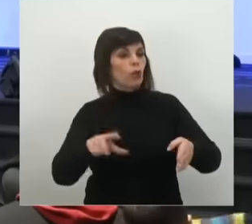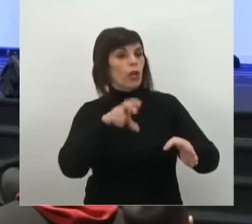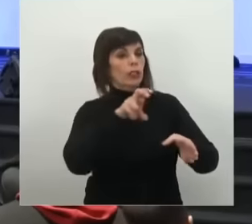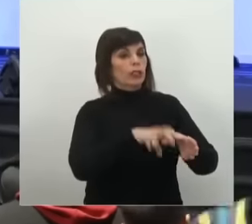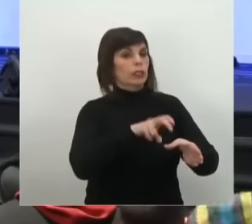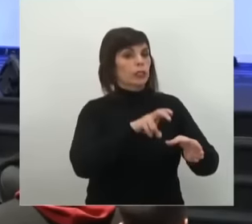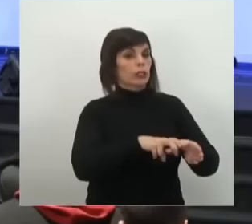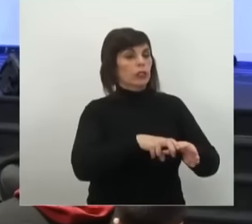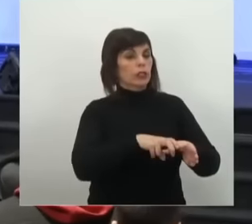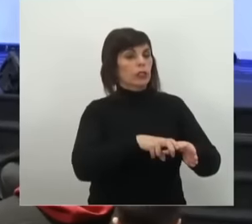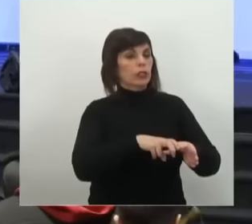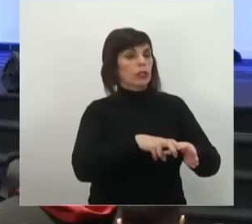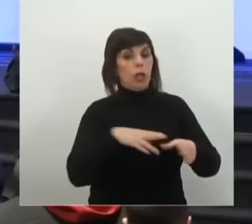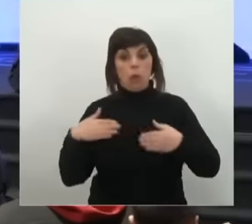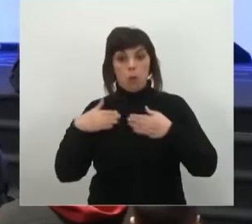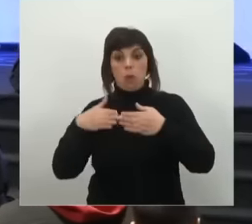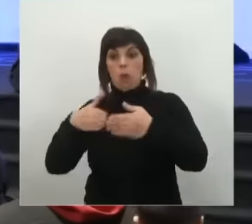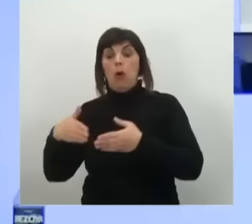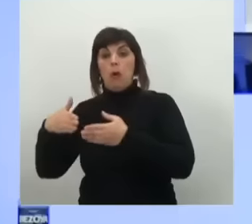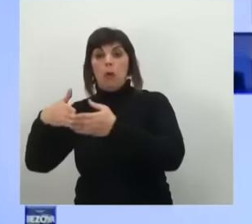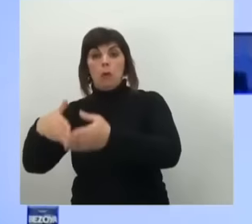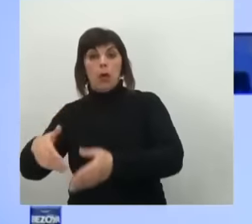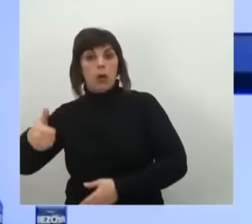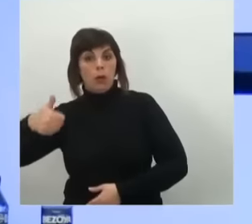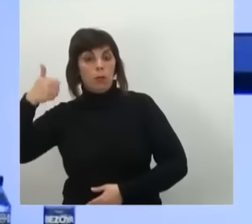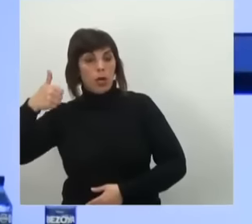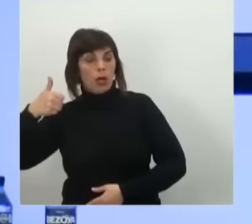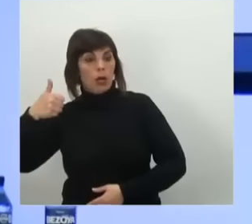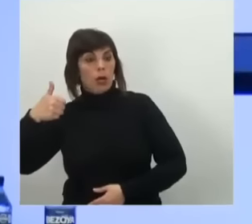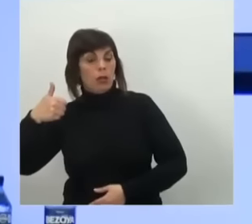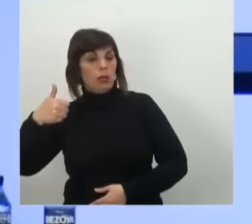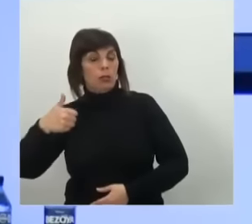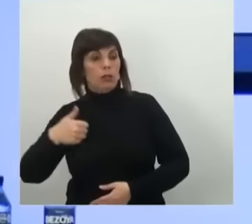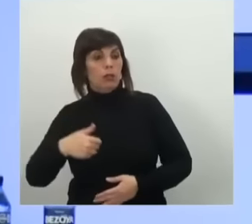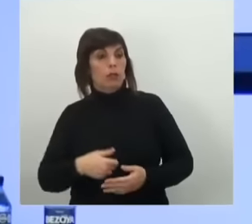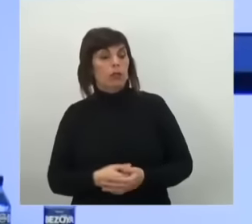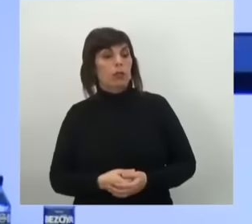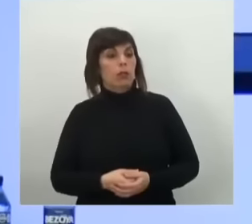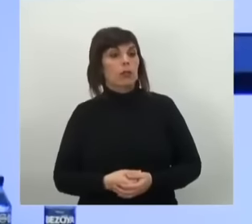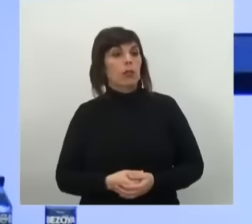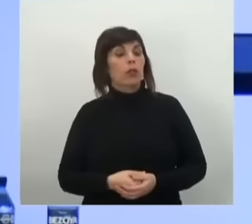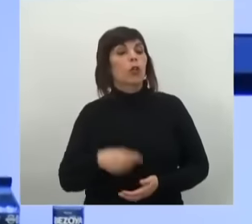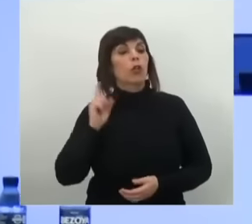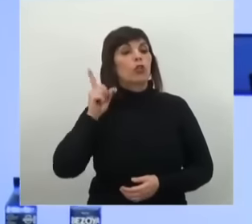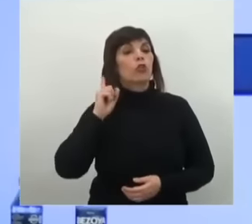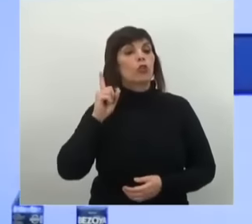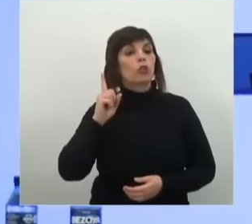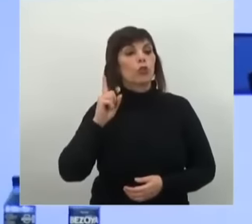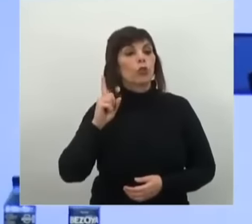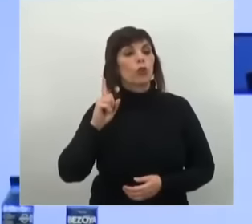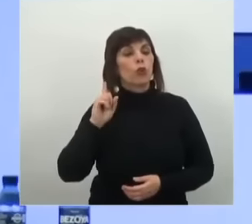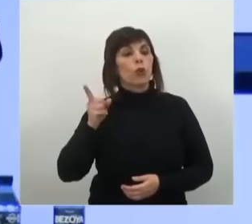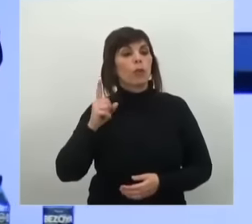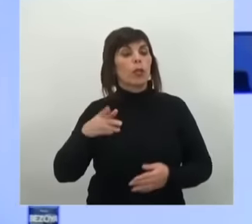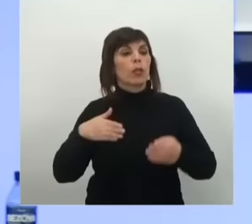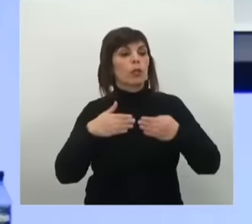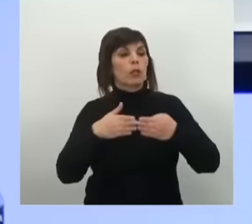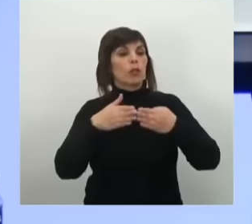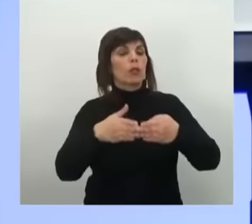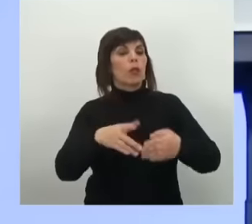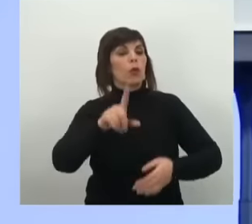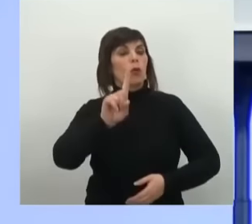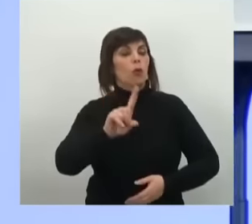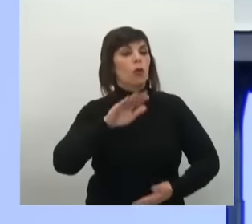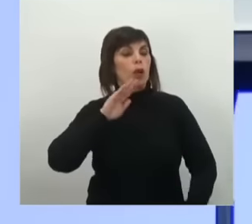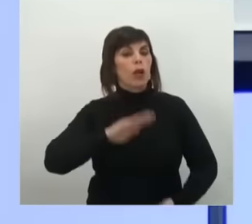las que se encontraban ese día en problemas pero solamente una tuvo la capacidad